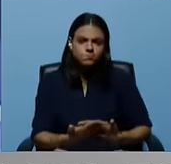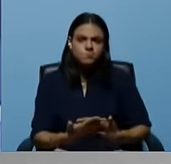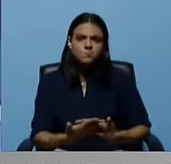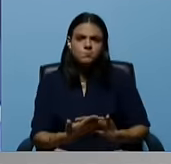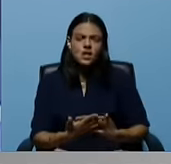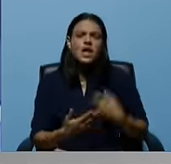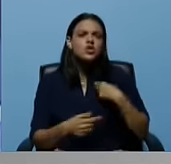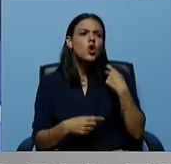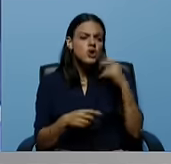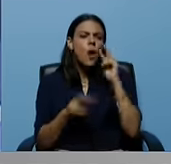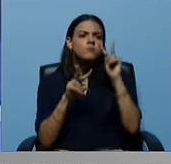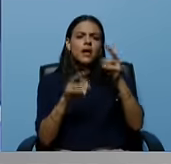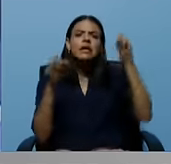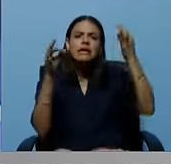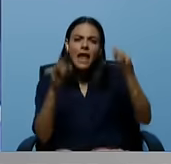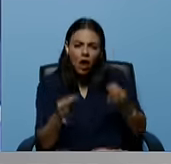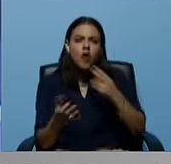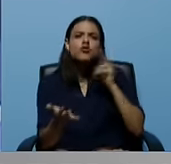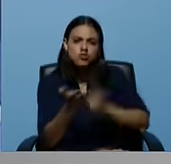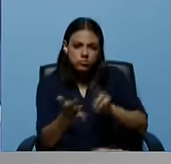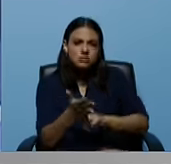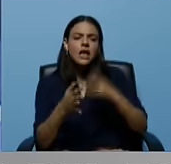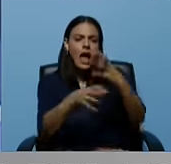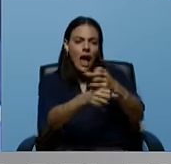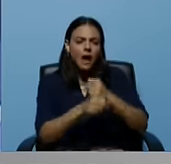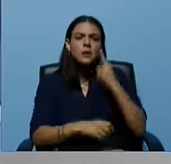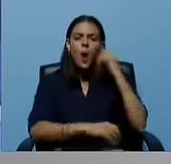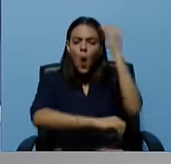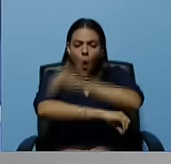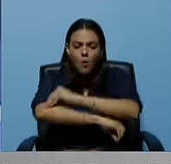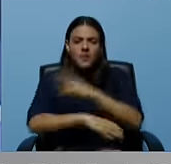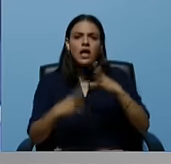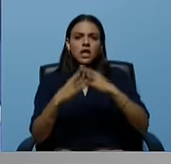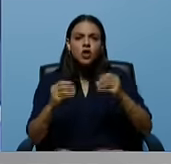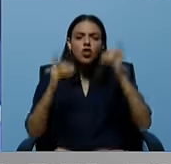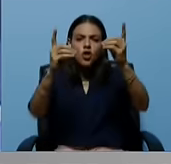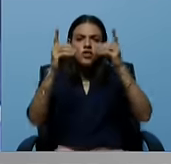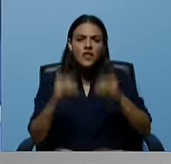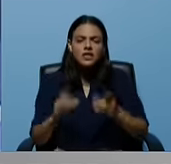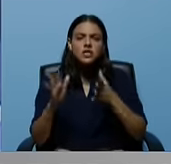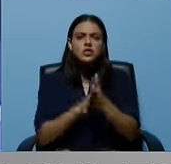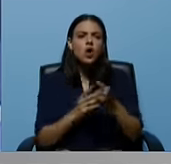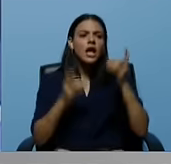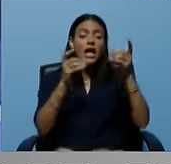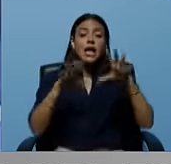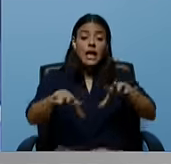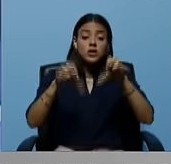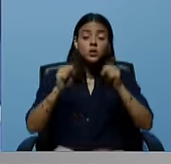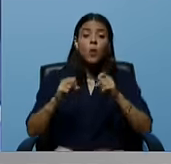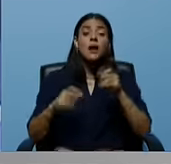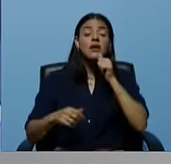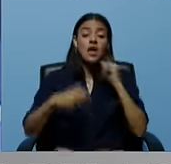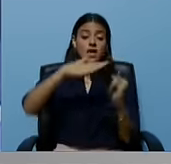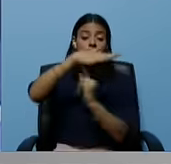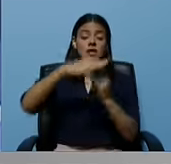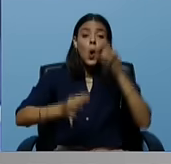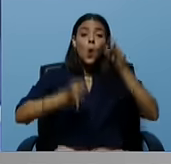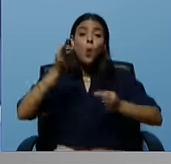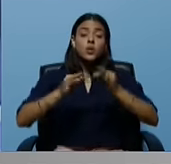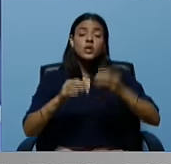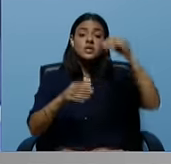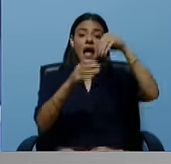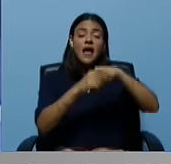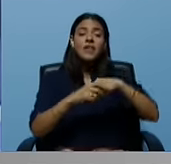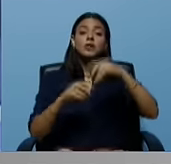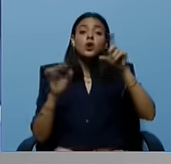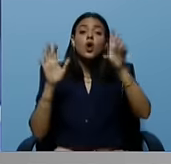a reconocer y acatar las decisiones adoptadas por los órganos de justicia en el